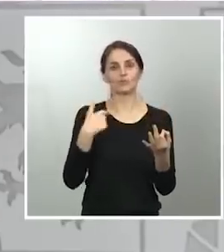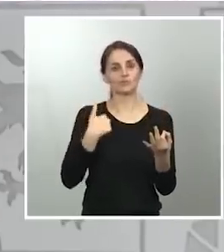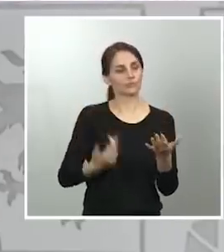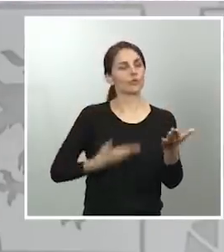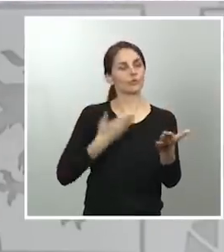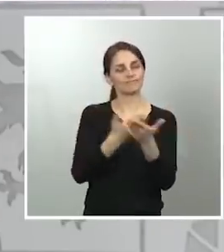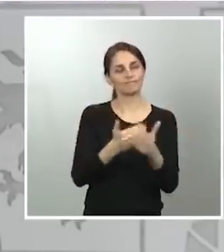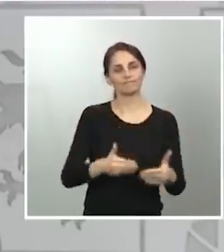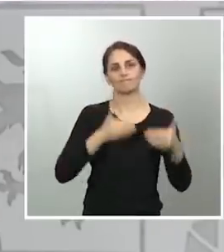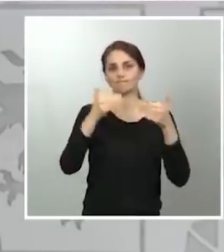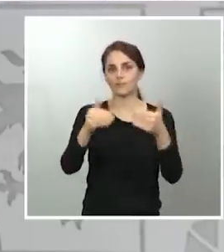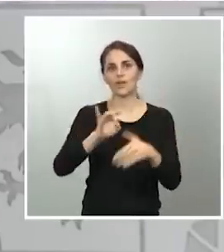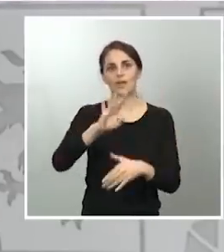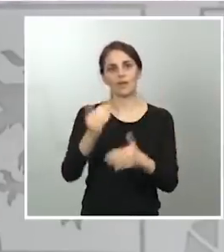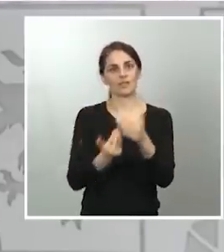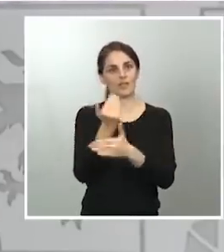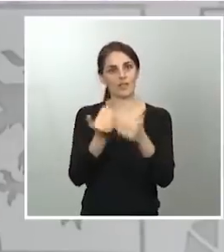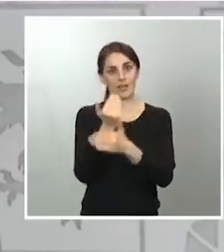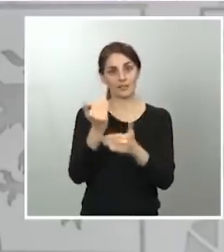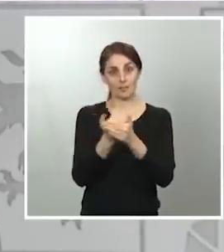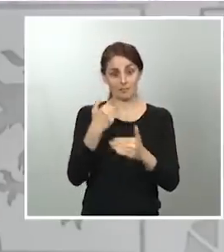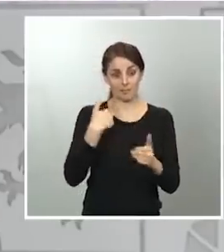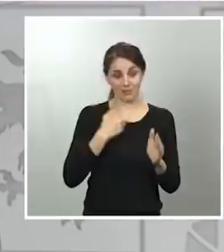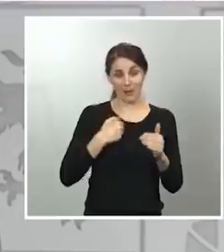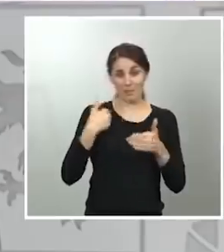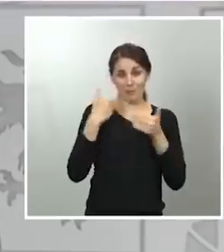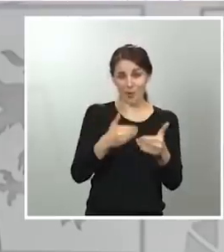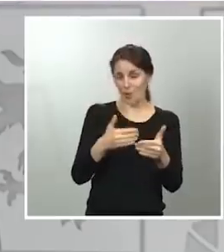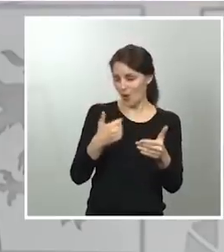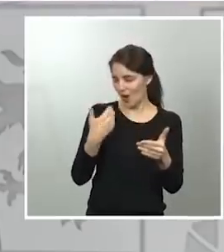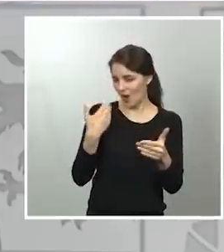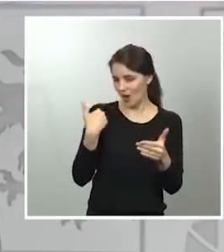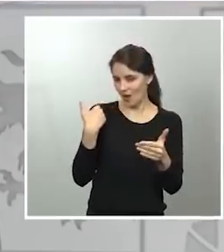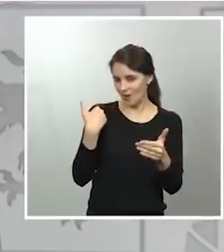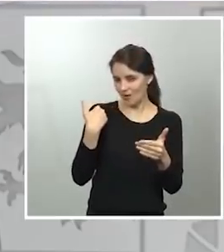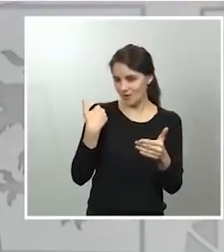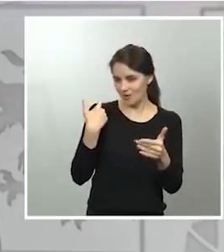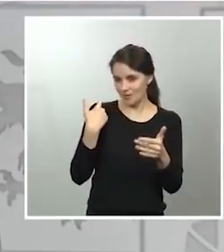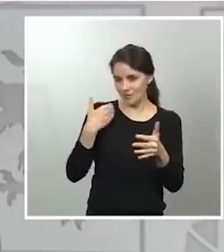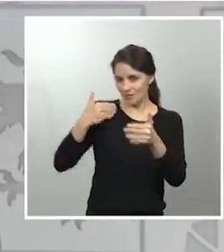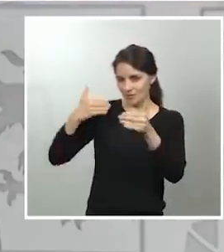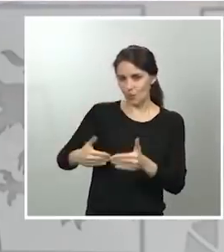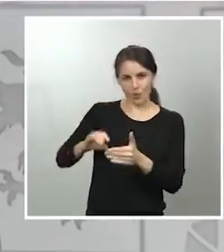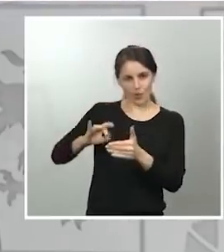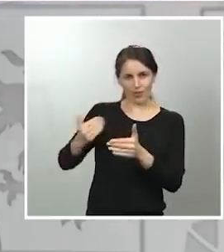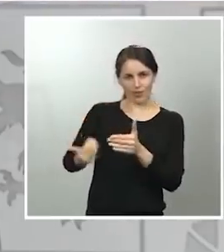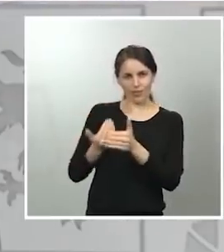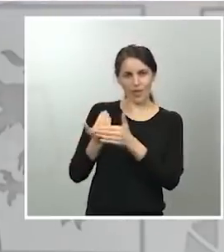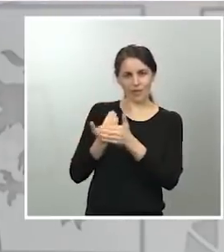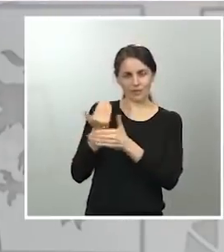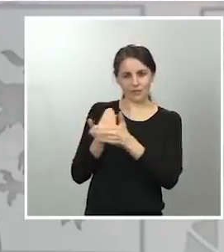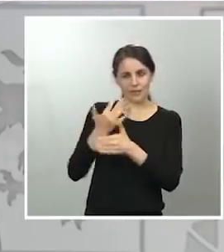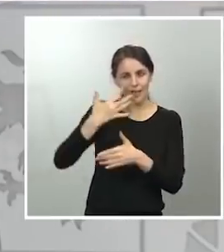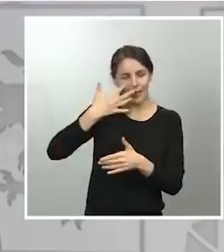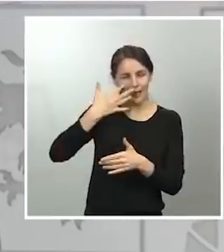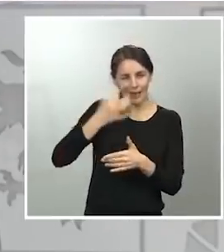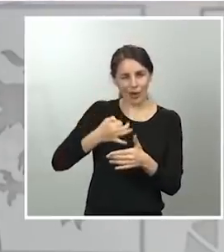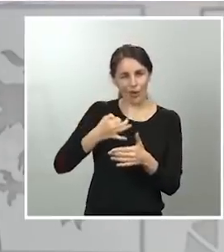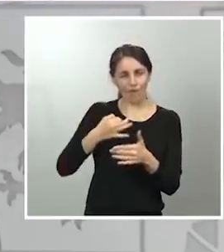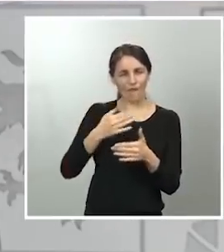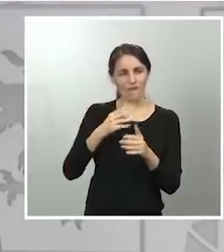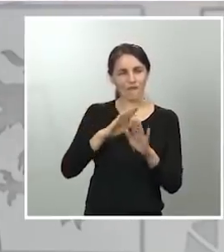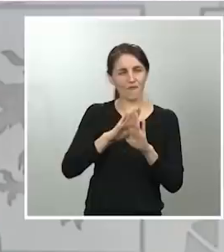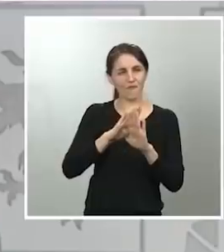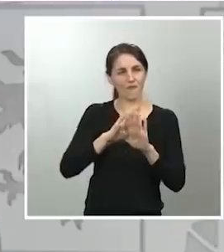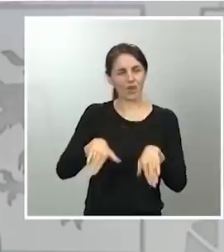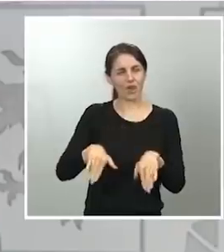los apaciguadores y solventó, es verdad, con mucho dolor, lo que fue el desafío del